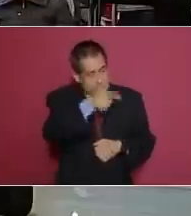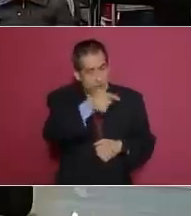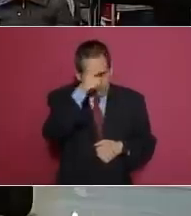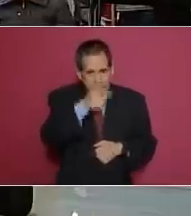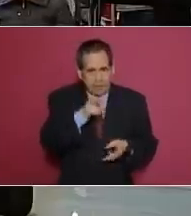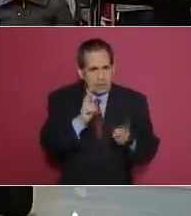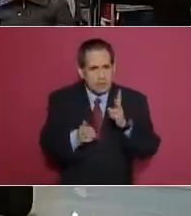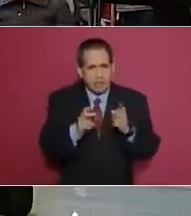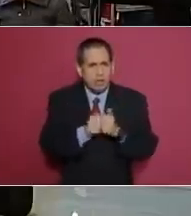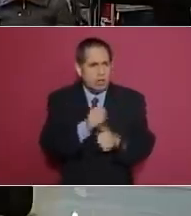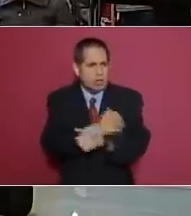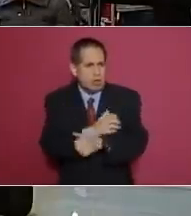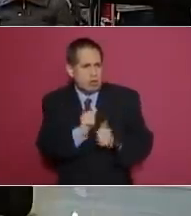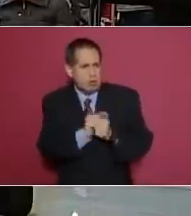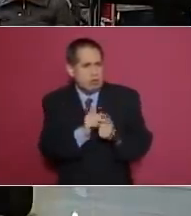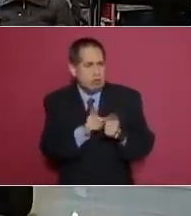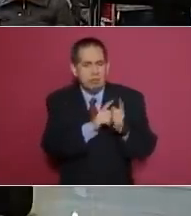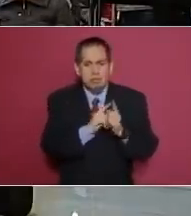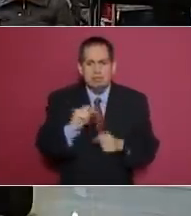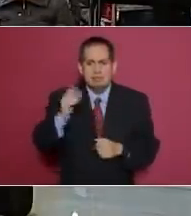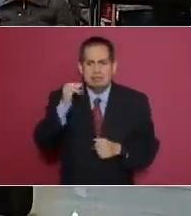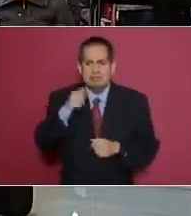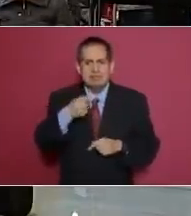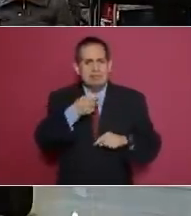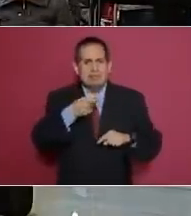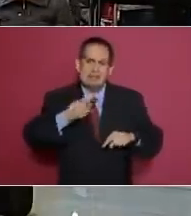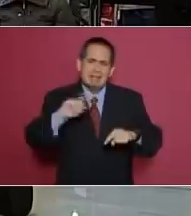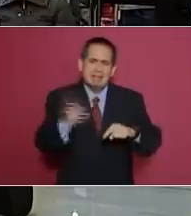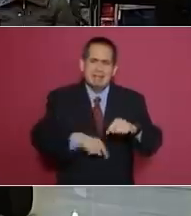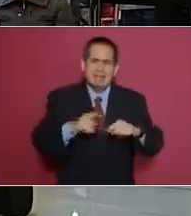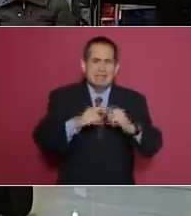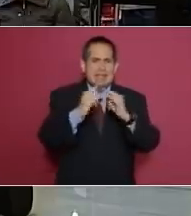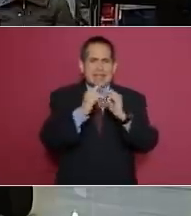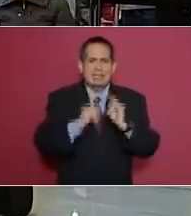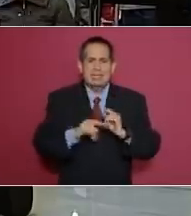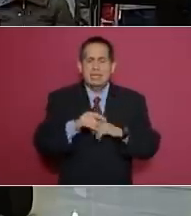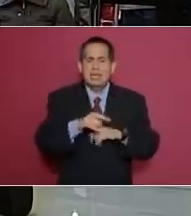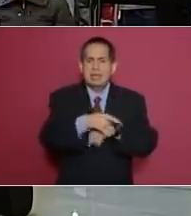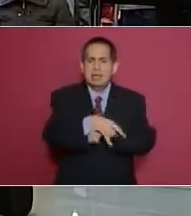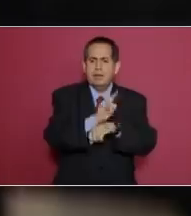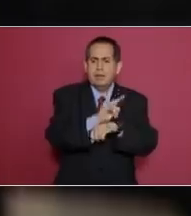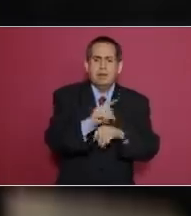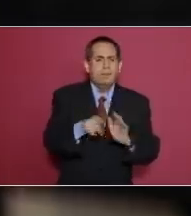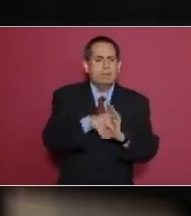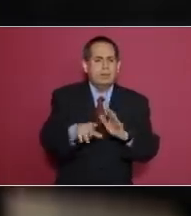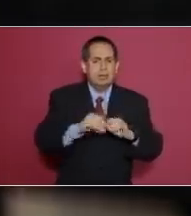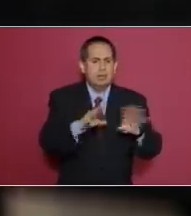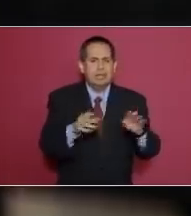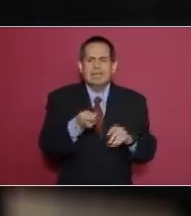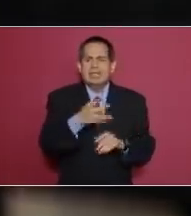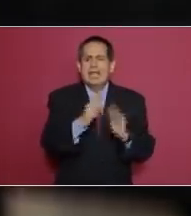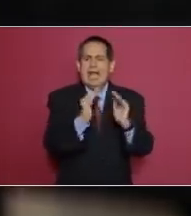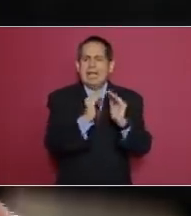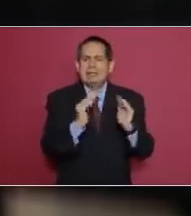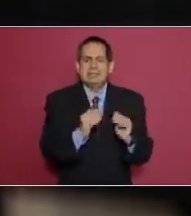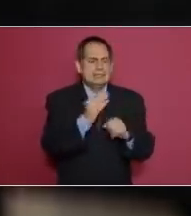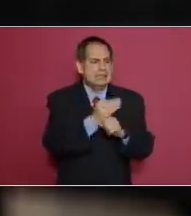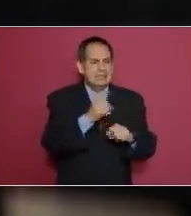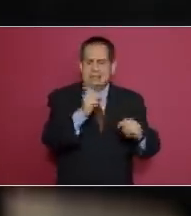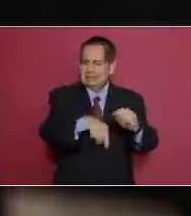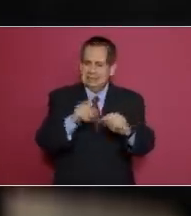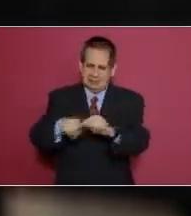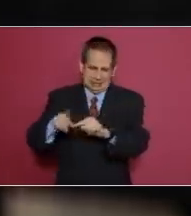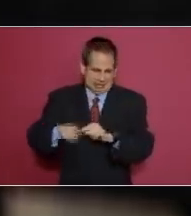platiqué con los colegas que cerraron, quitaron todos los puestos de periódicos, allá les dicen casitas. Entonces,